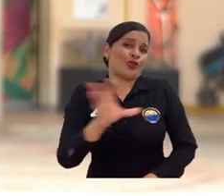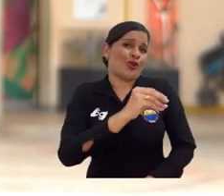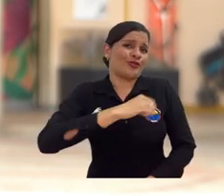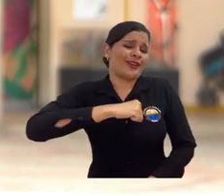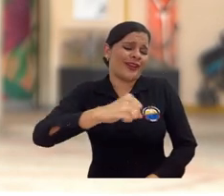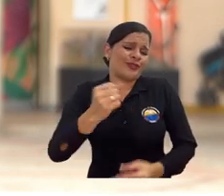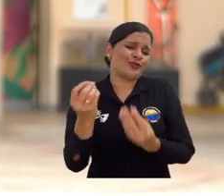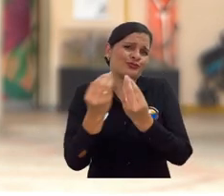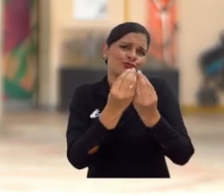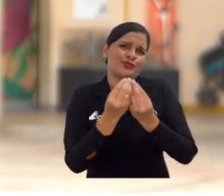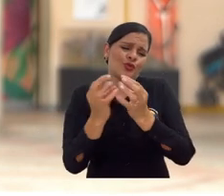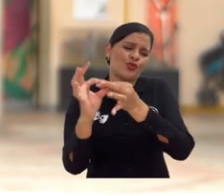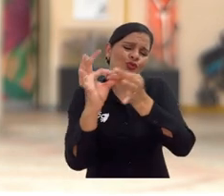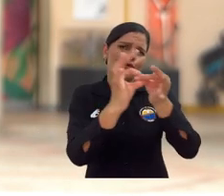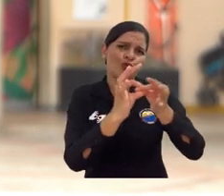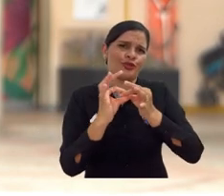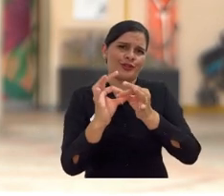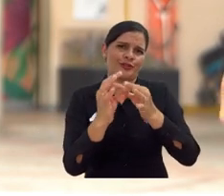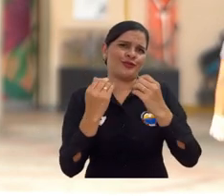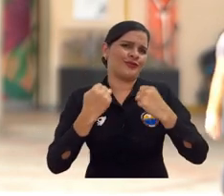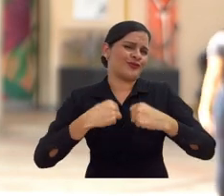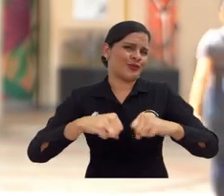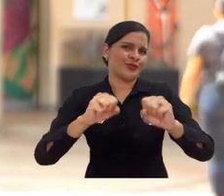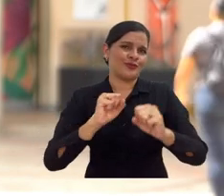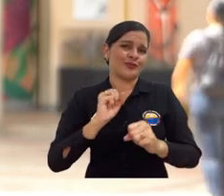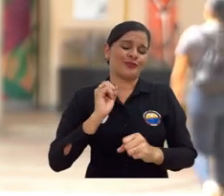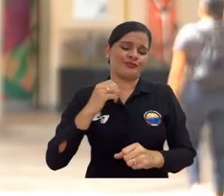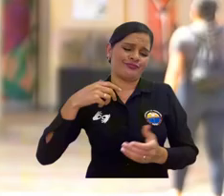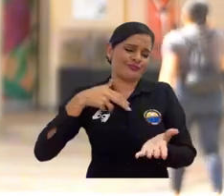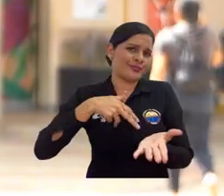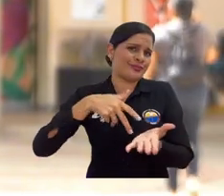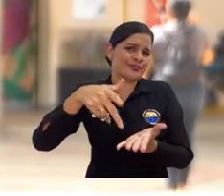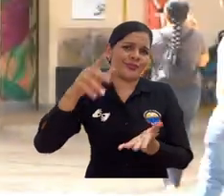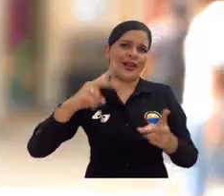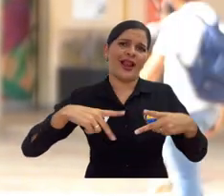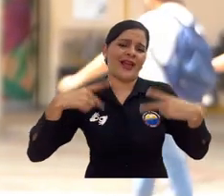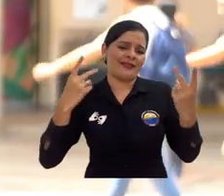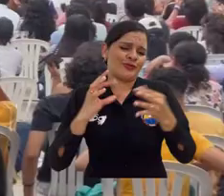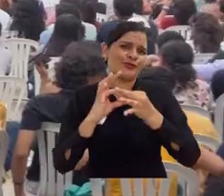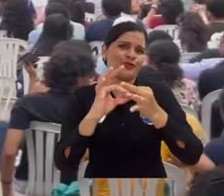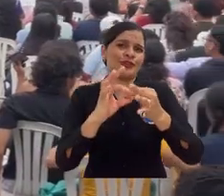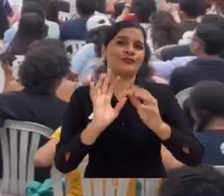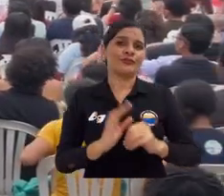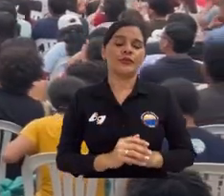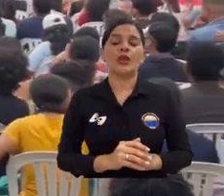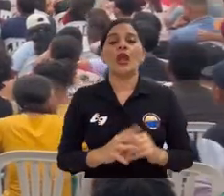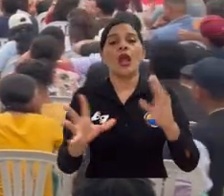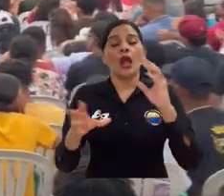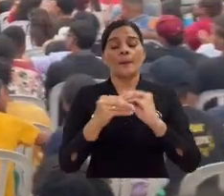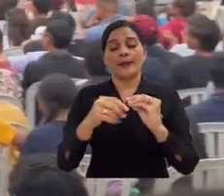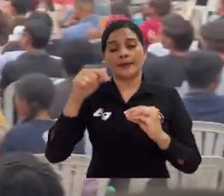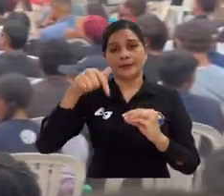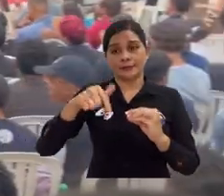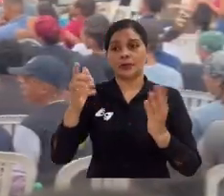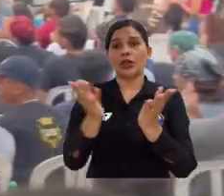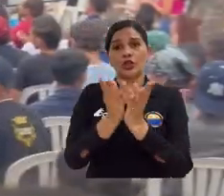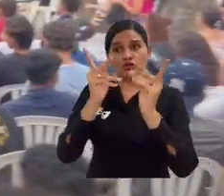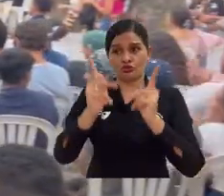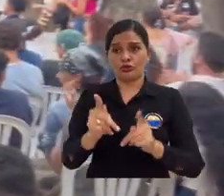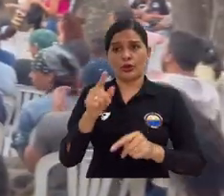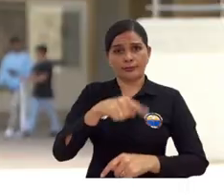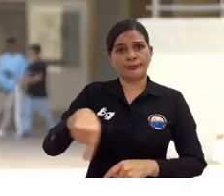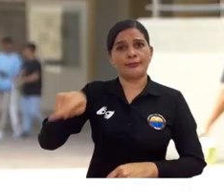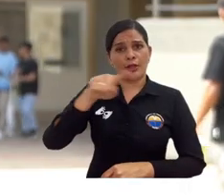respetarlo, porque al fin y al cabo todos somos compañeros y nos vamos a seguir viendo a lo largo de nuestro trayecto en la universidad. Nos pudimos dar cuenta que